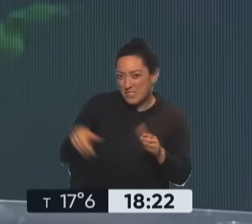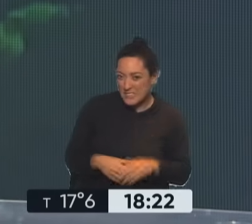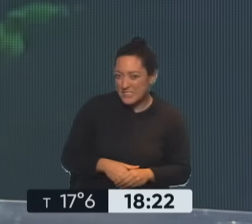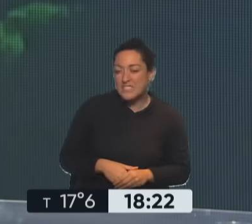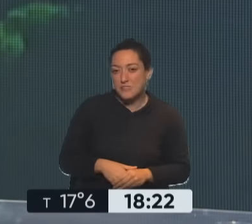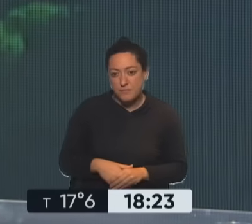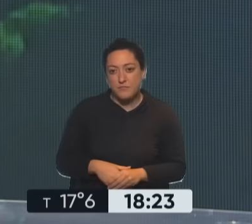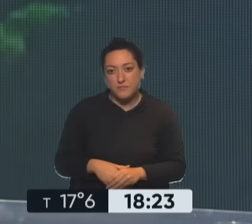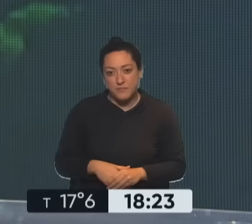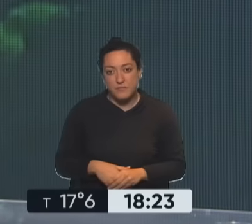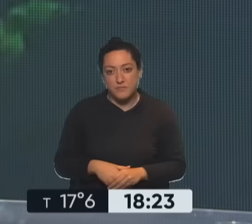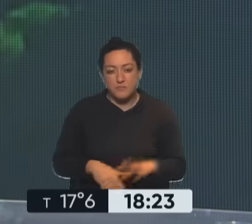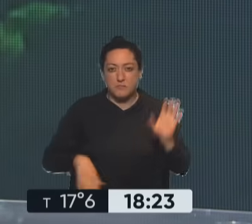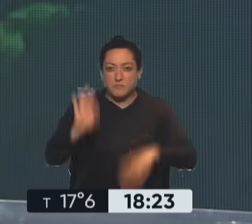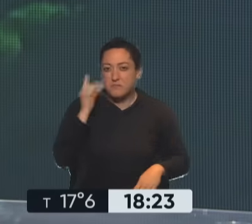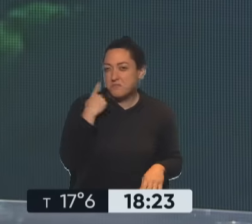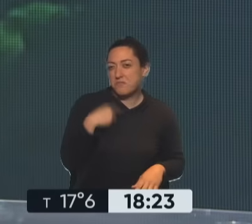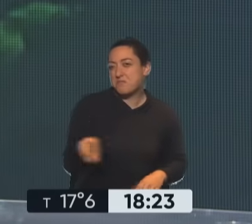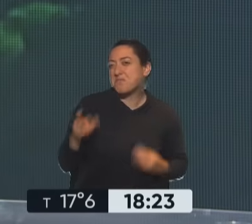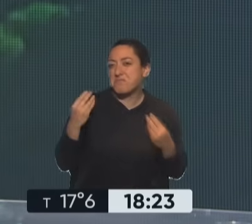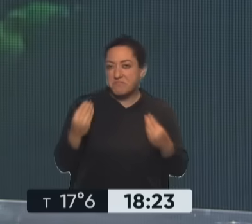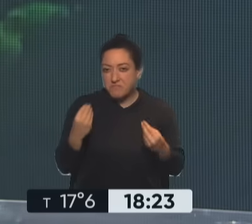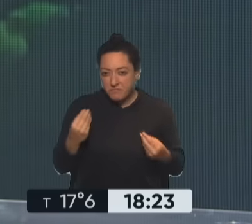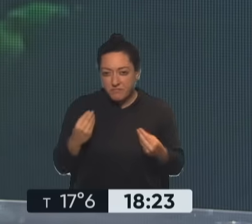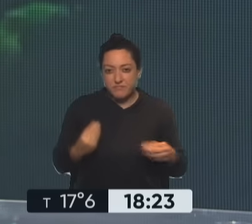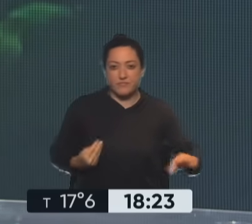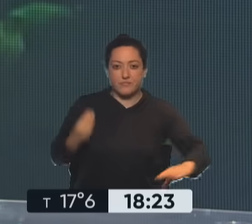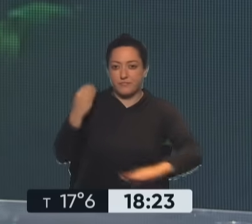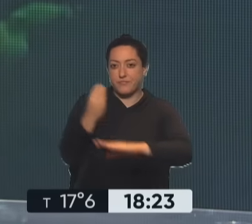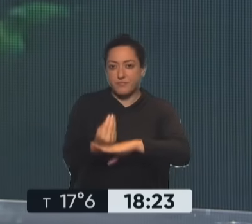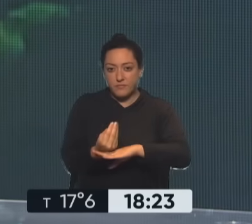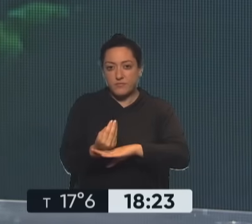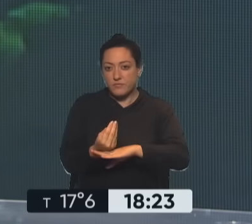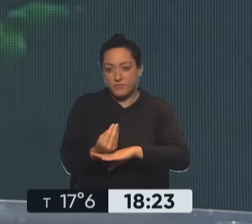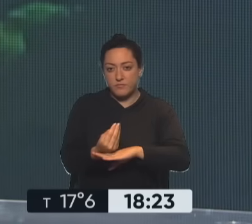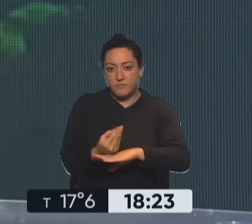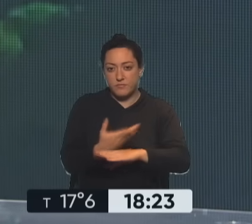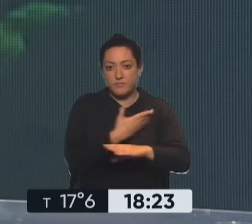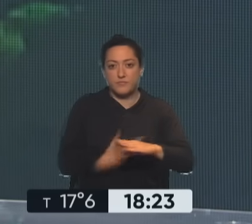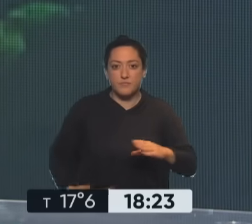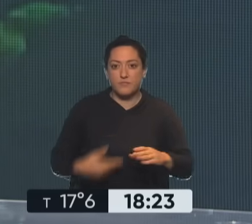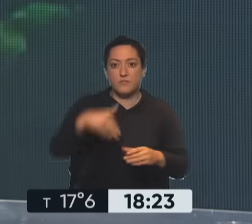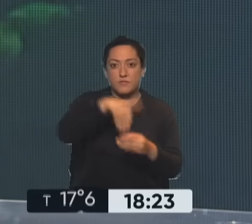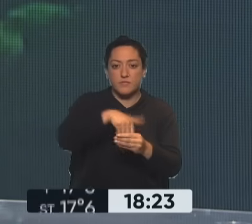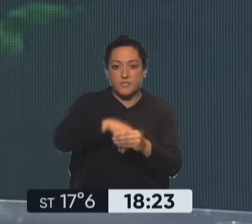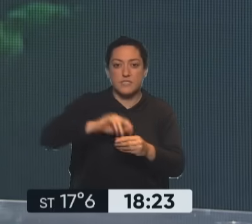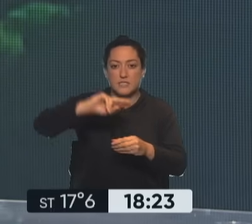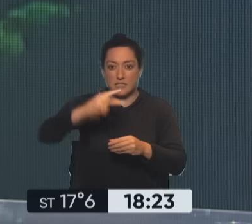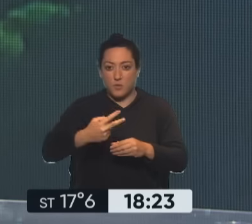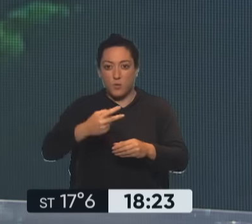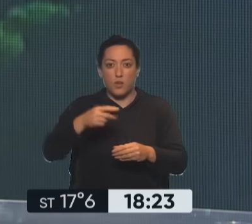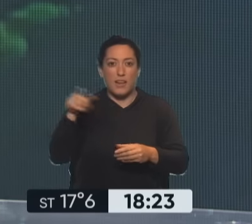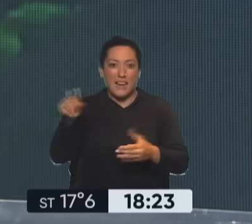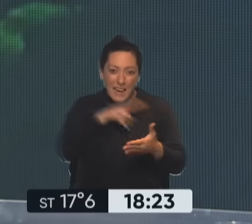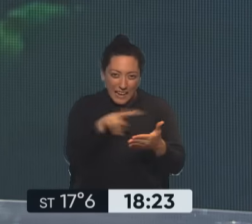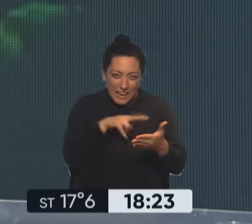lo que más llamó la atención es una figura presidencial que llega al balotaje que necesita leer